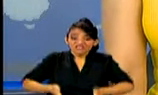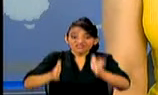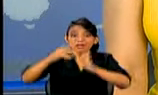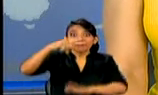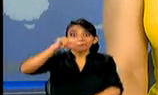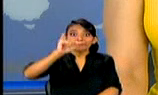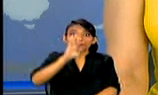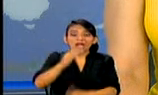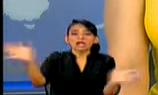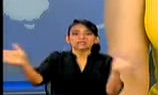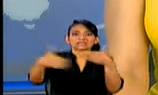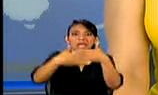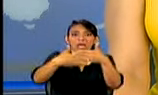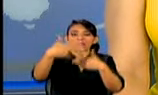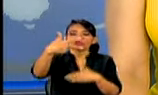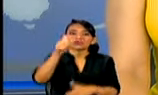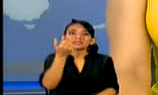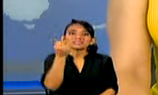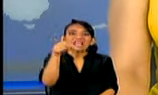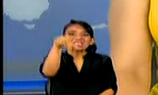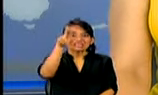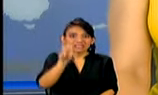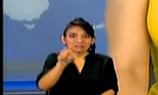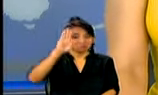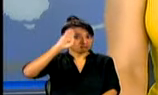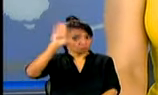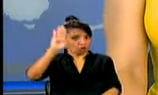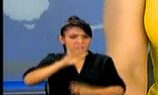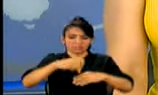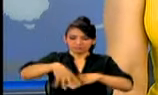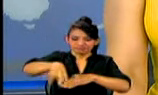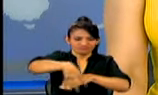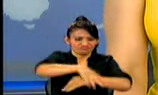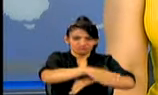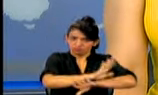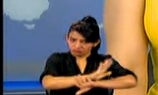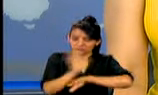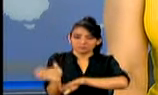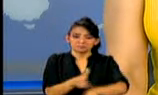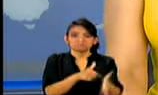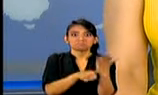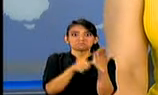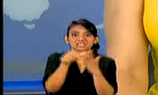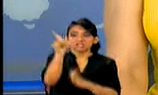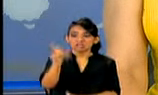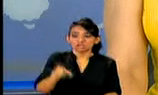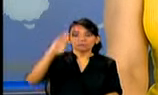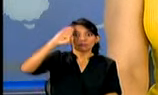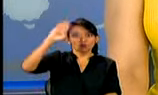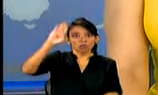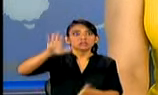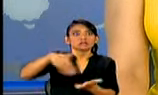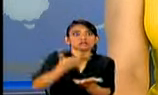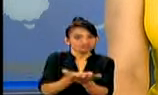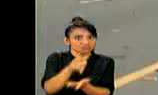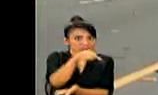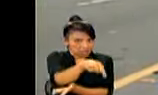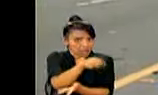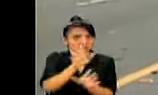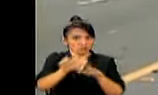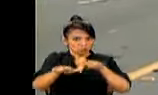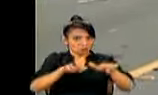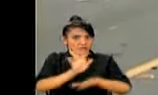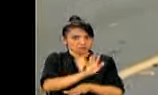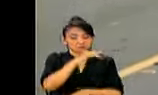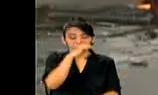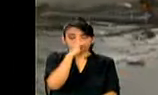sector del Chasqui. La Policía Nacional intentó evitar el cierre, mientras que el ministro del Interior, José Serrano, se hizo presente en este lugar.